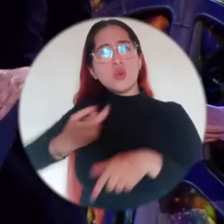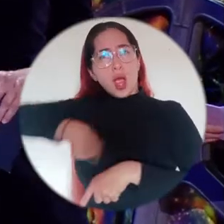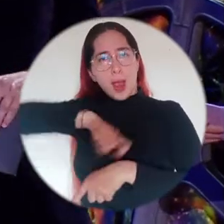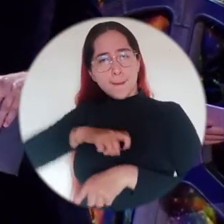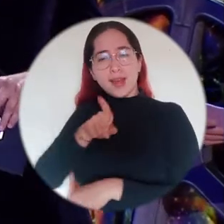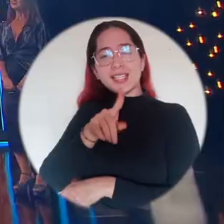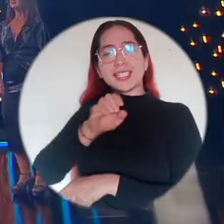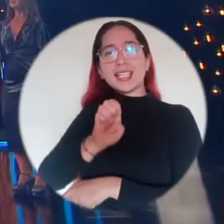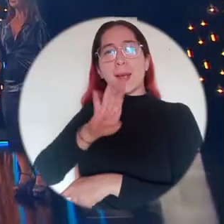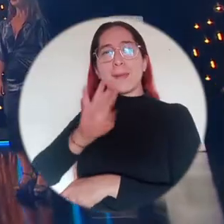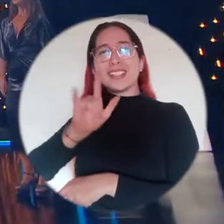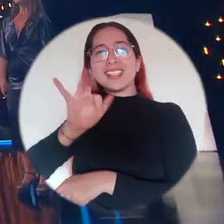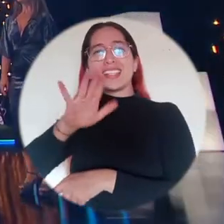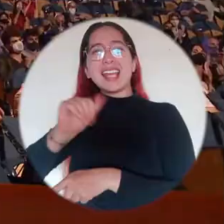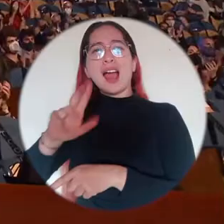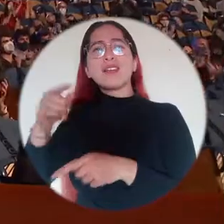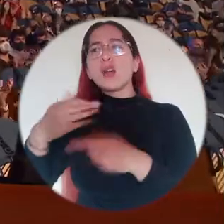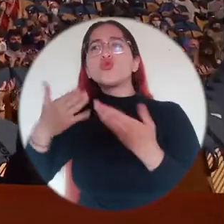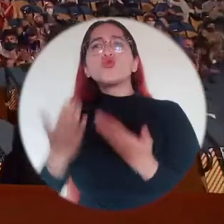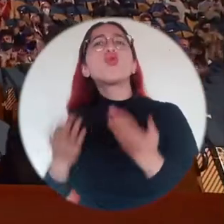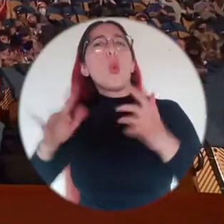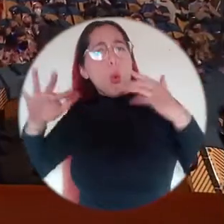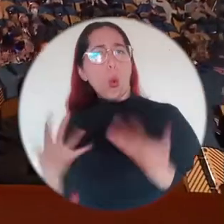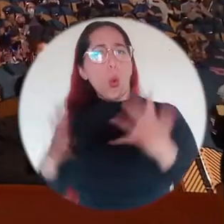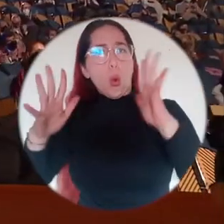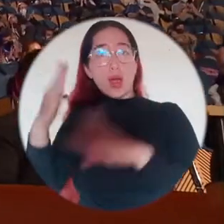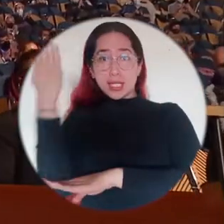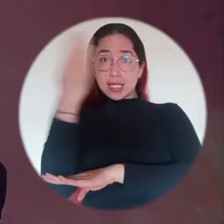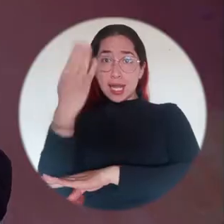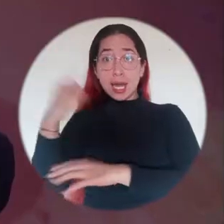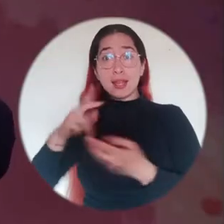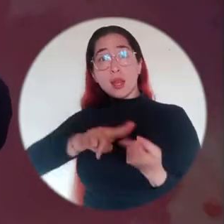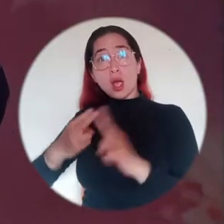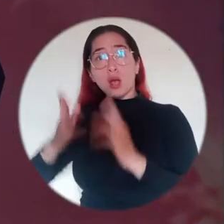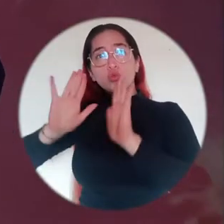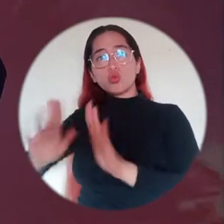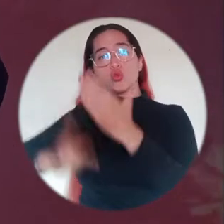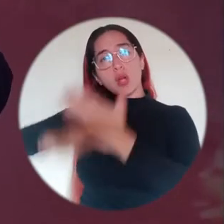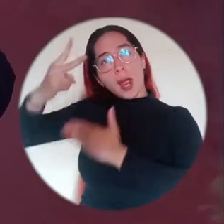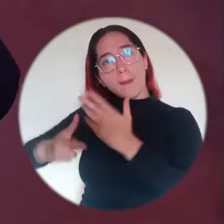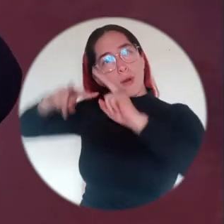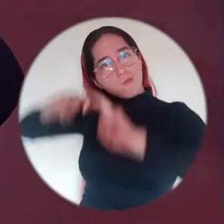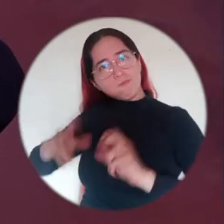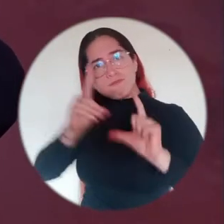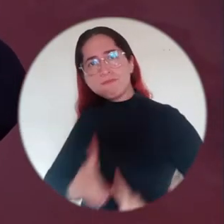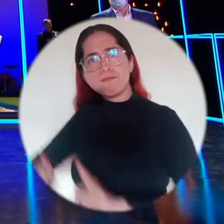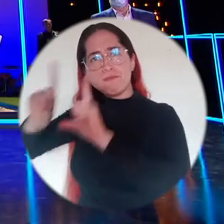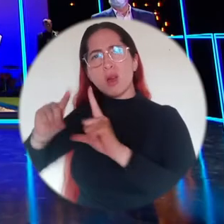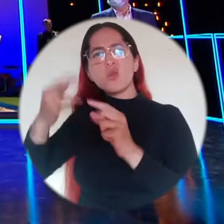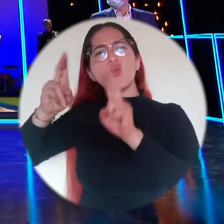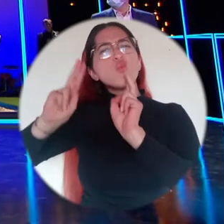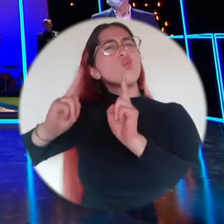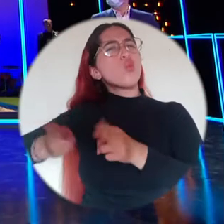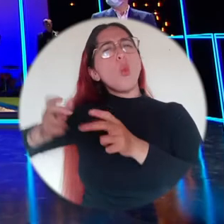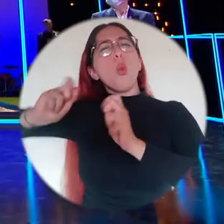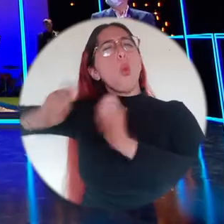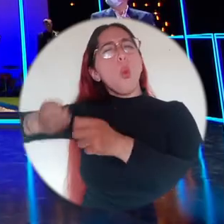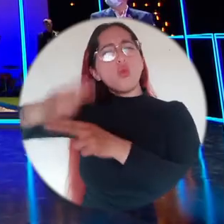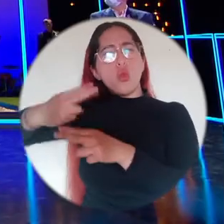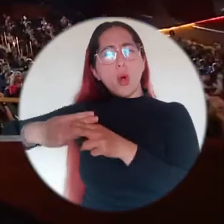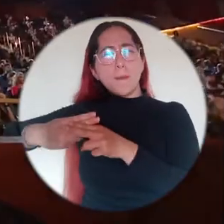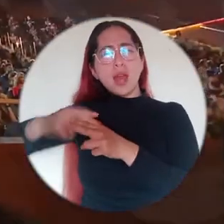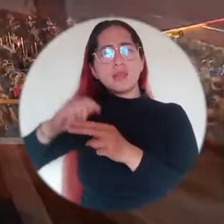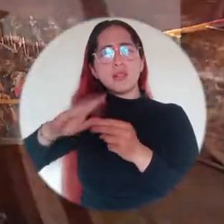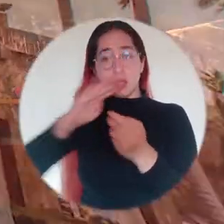de Cine de San Sebastián en España, mediante su proyecto de investigación doctoral denominado El Espejo, Archivo de Entrevistas